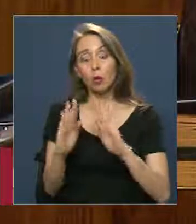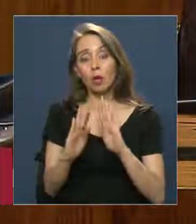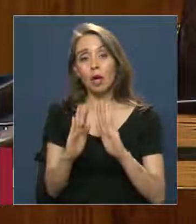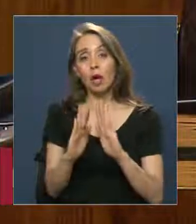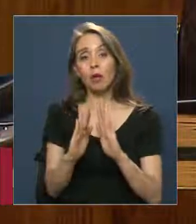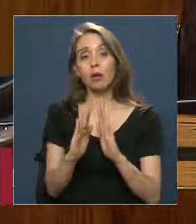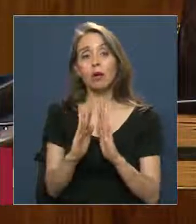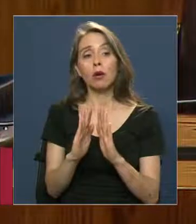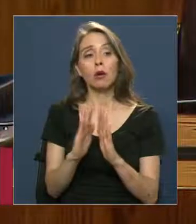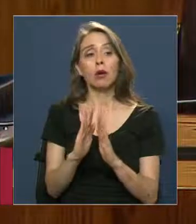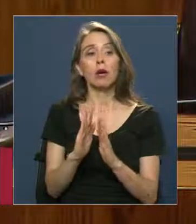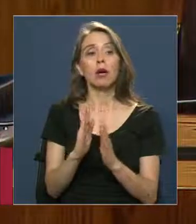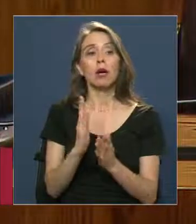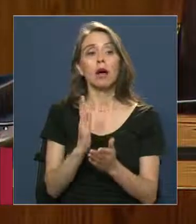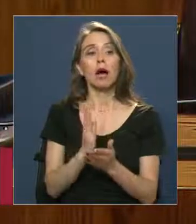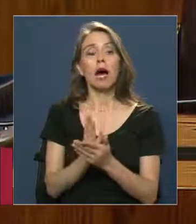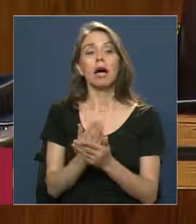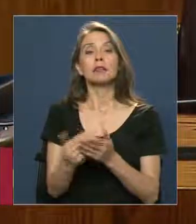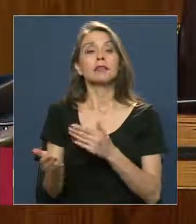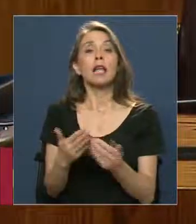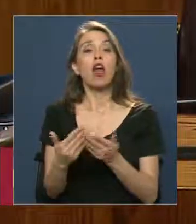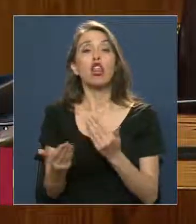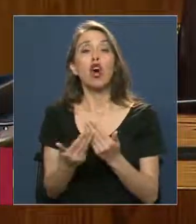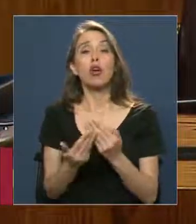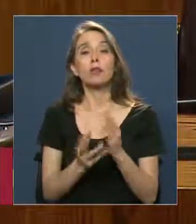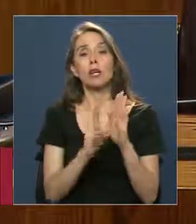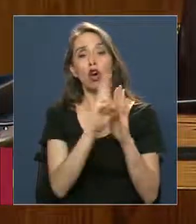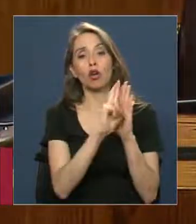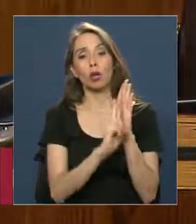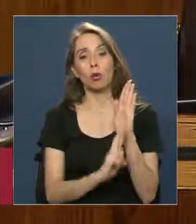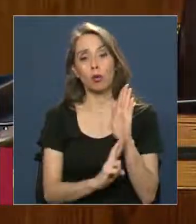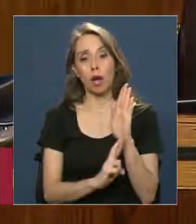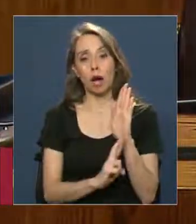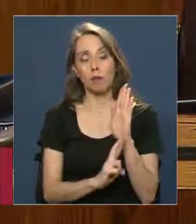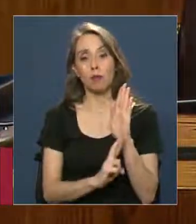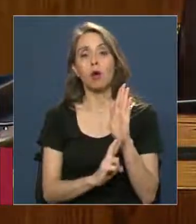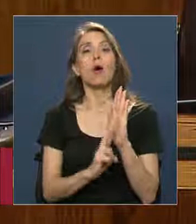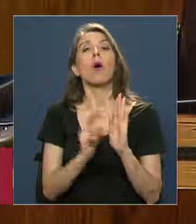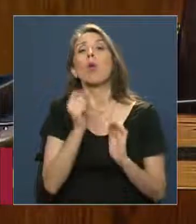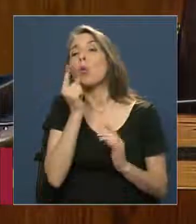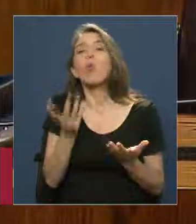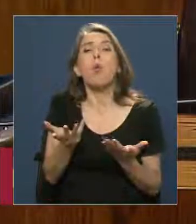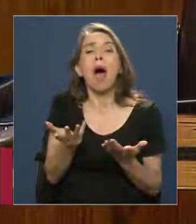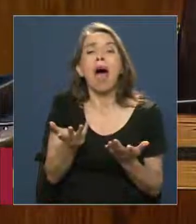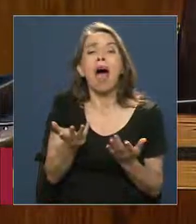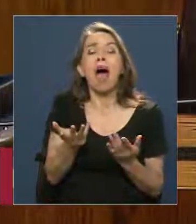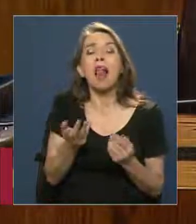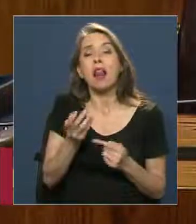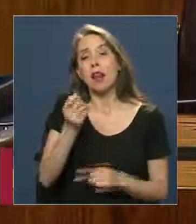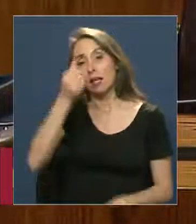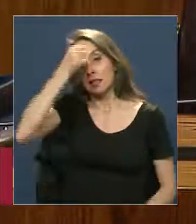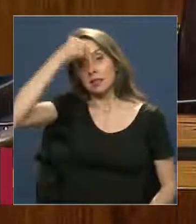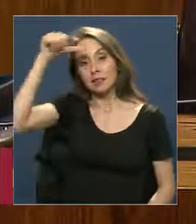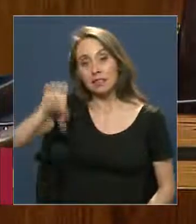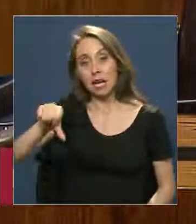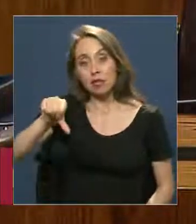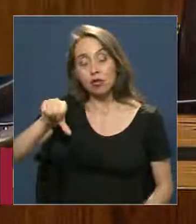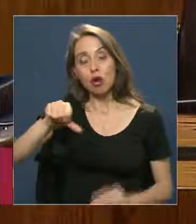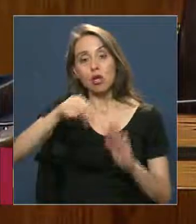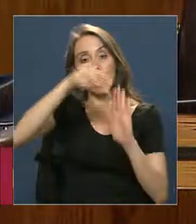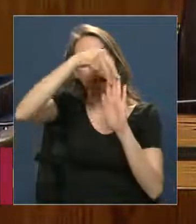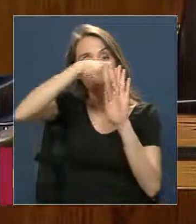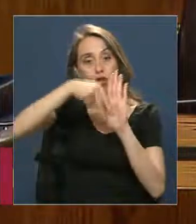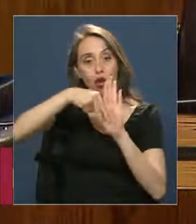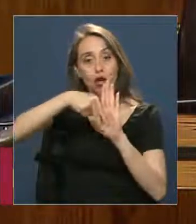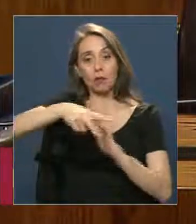dónde llegamos en su regulación y cuál es el tipo de sanciones que a través de las normas que